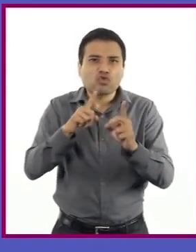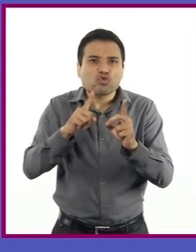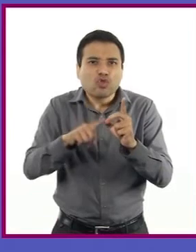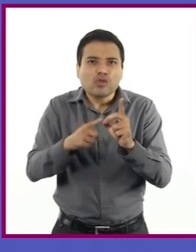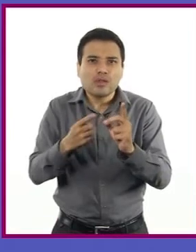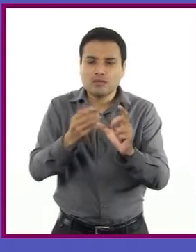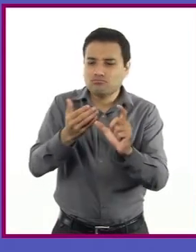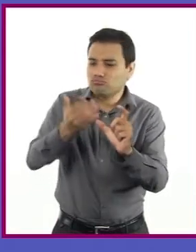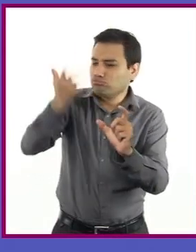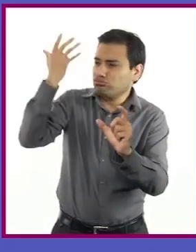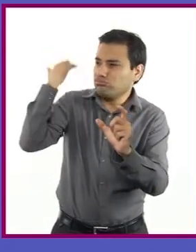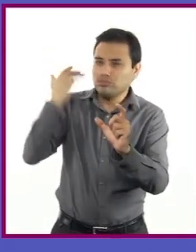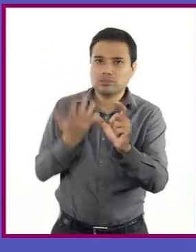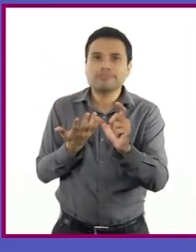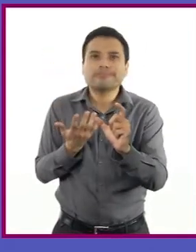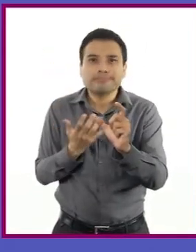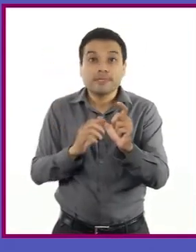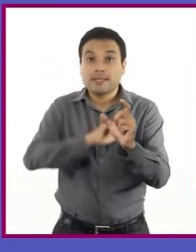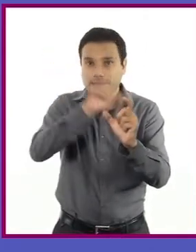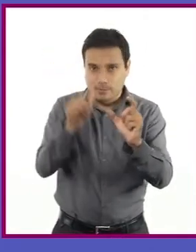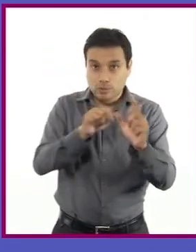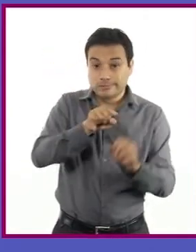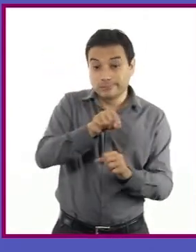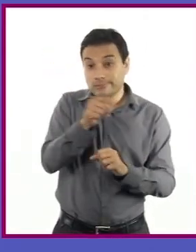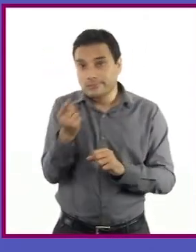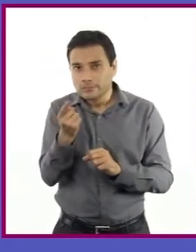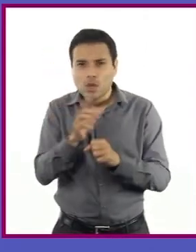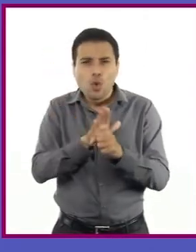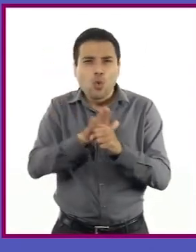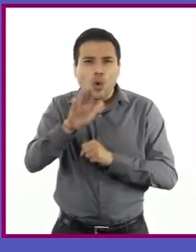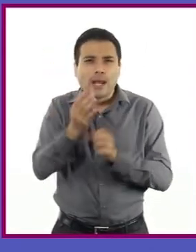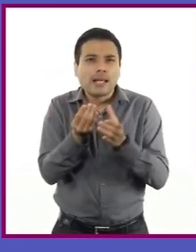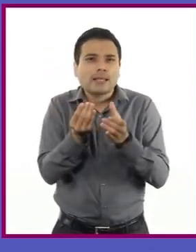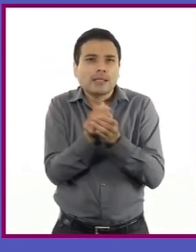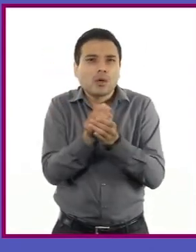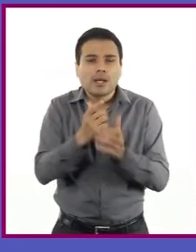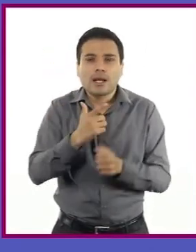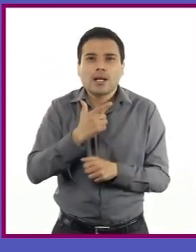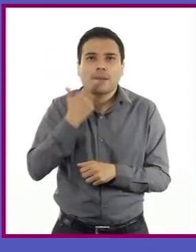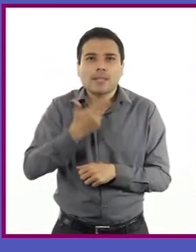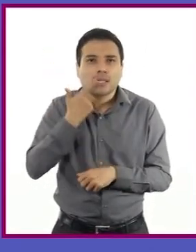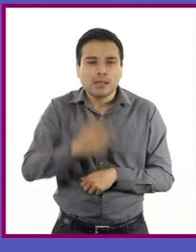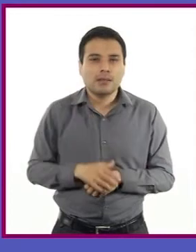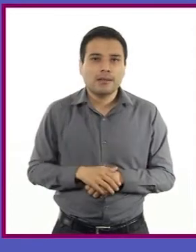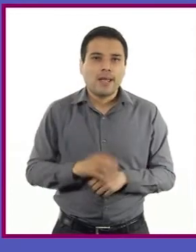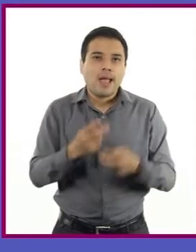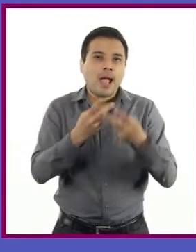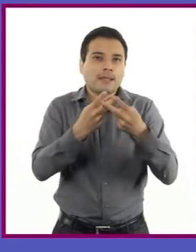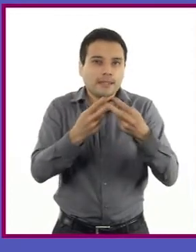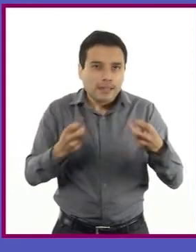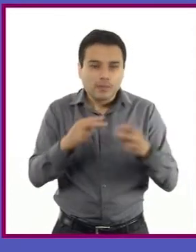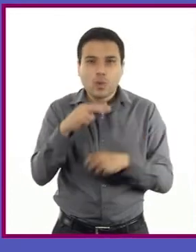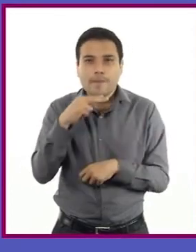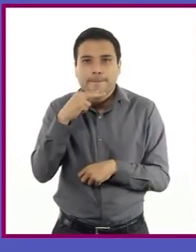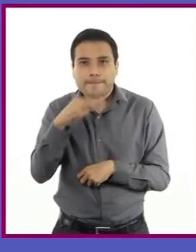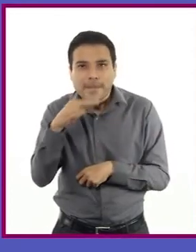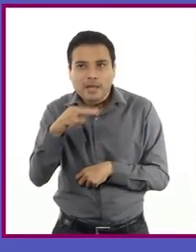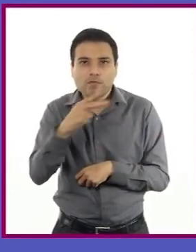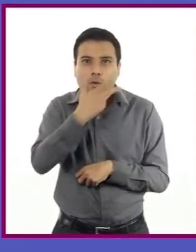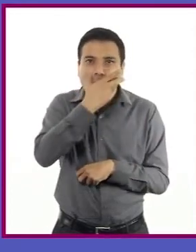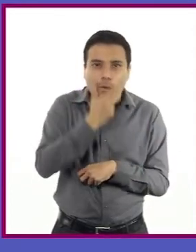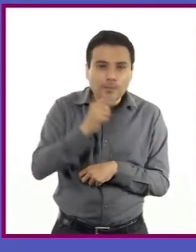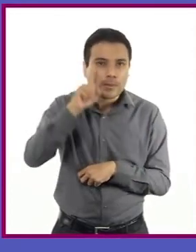proviene. Luego, con abreviaturas se indica la categoría gramatical de la palabra, si es adjetivo, verbo, masculino,